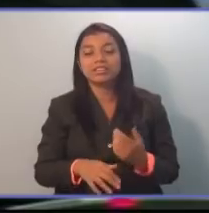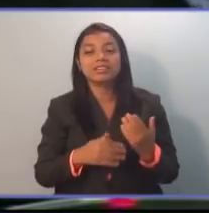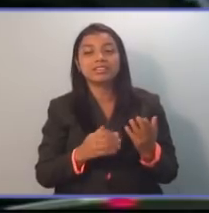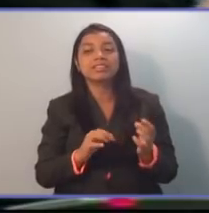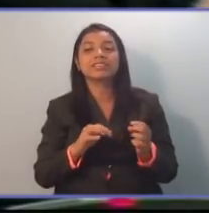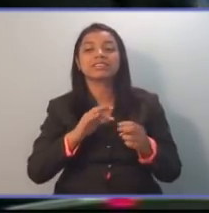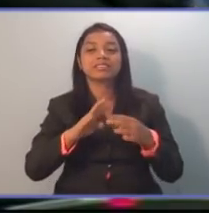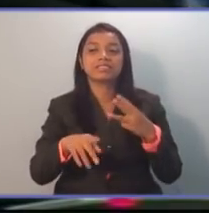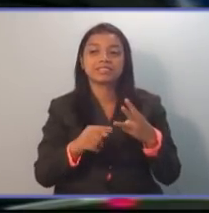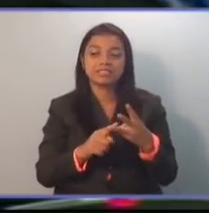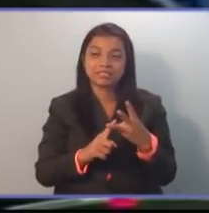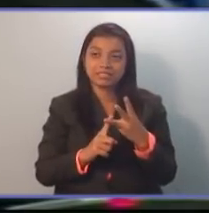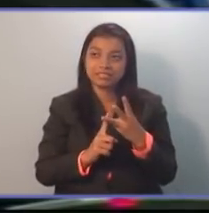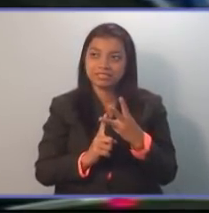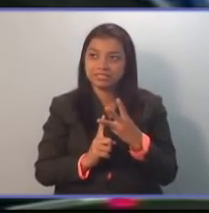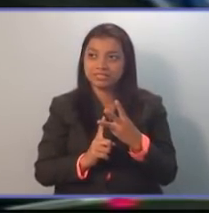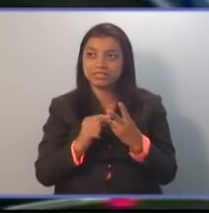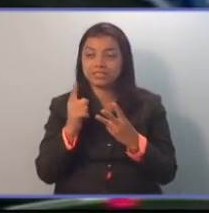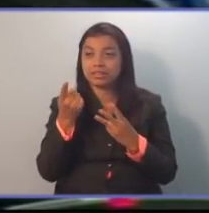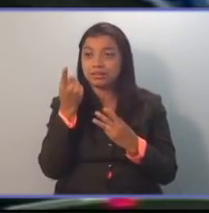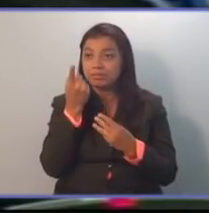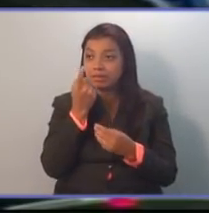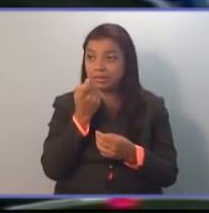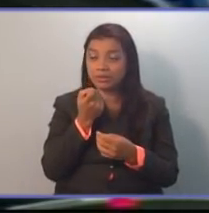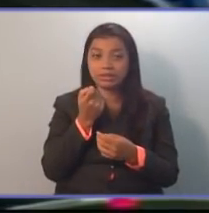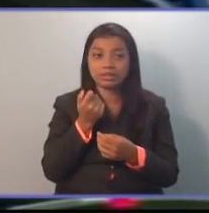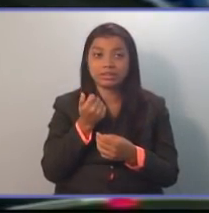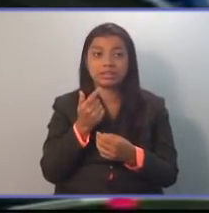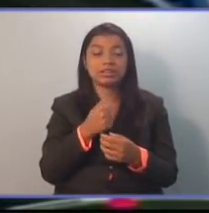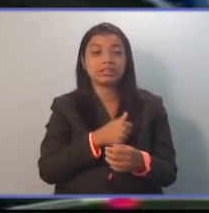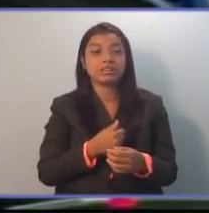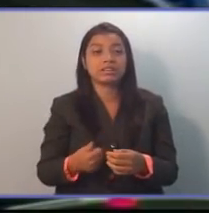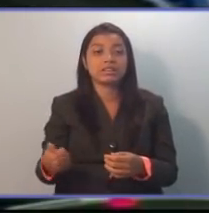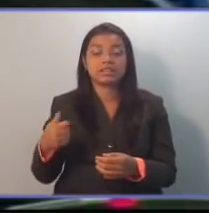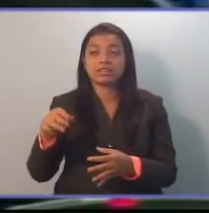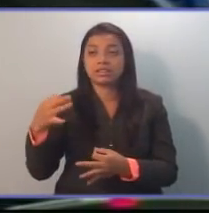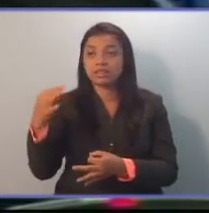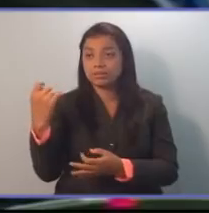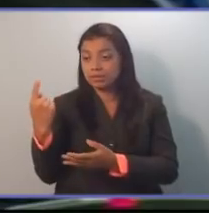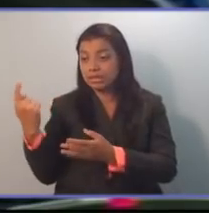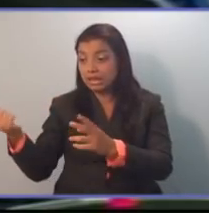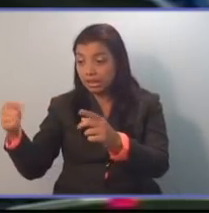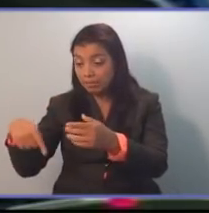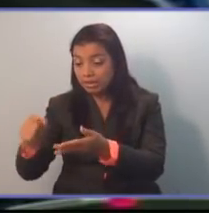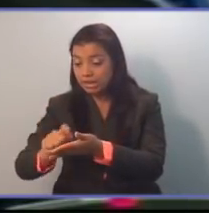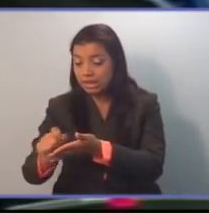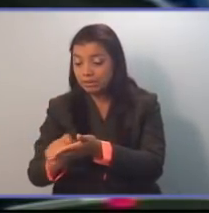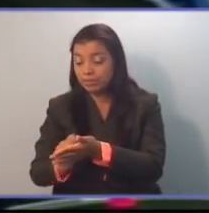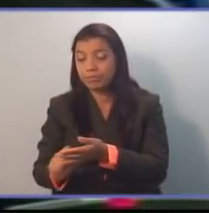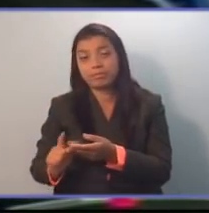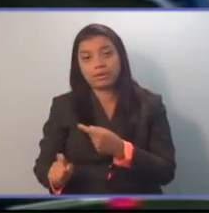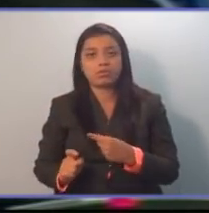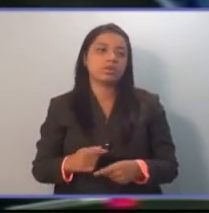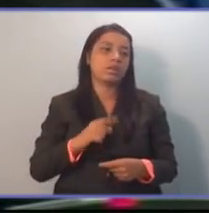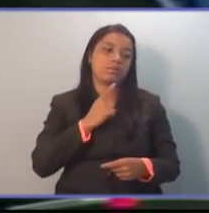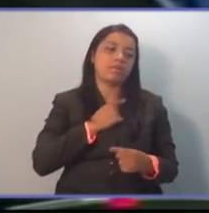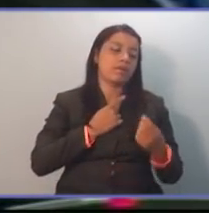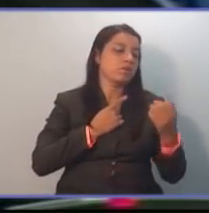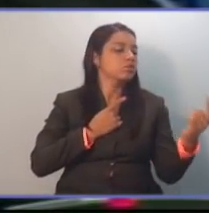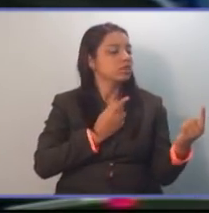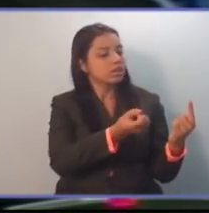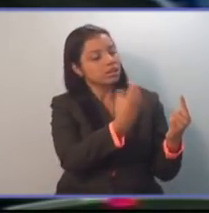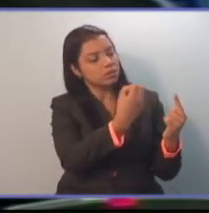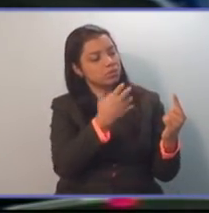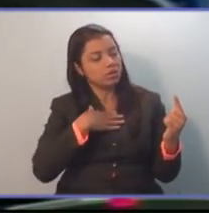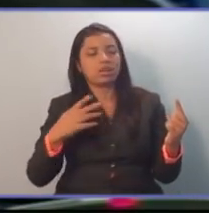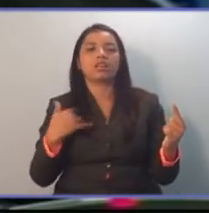tercera, las preguntas que nos hacen llegar a través del protocolo los asistentes esta tarde. Así que sea bienvenida y tiene su